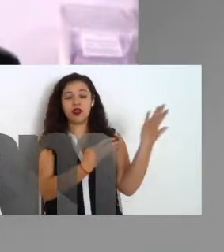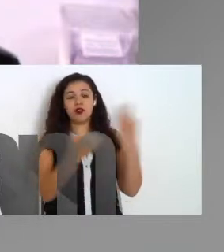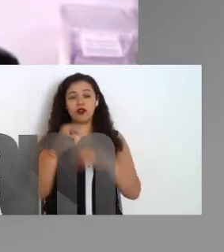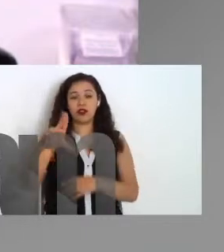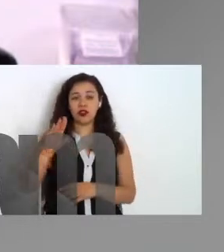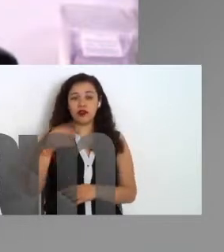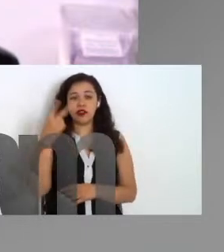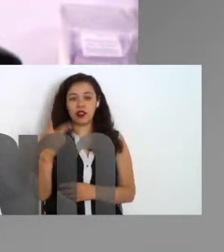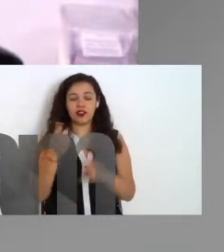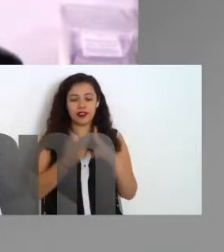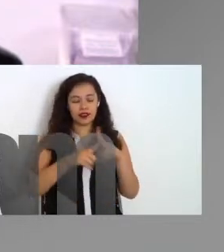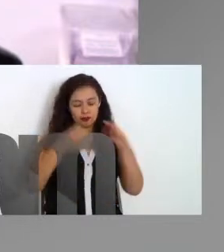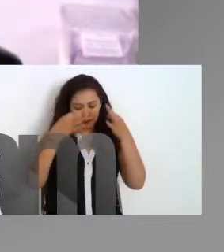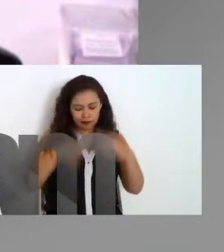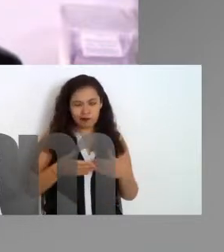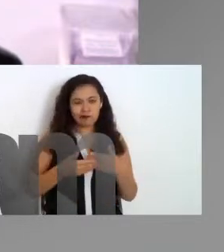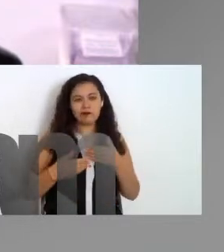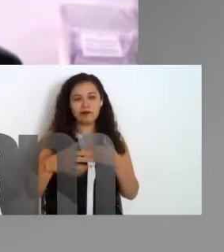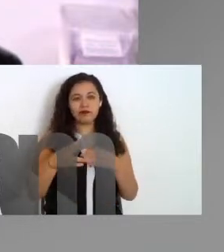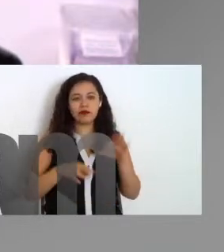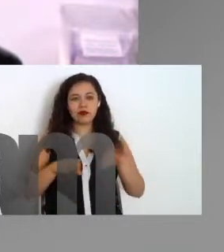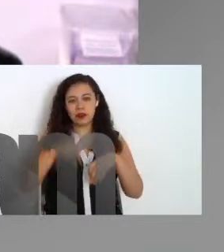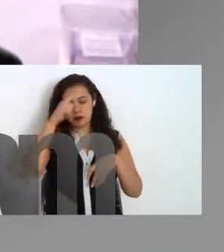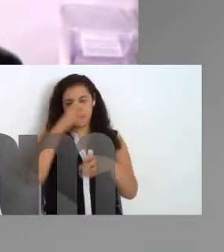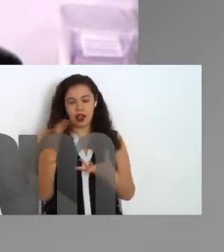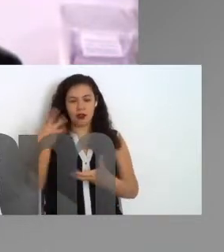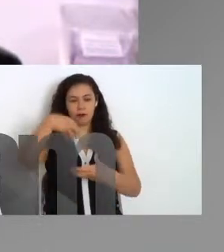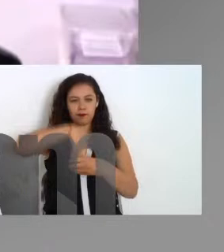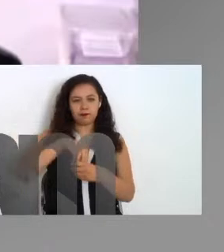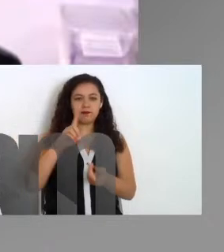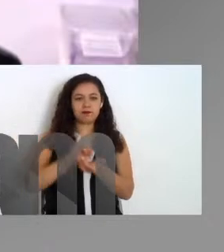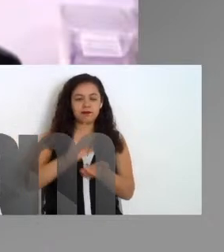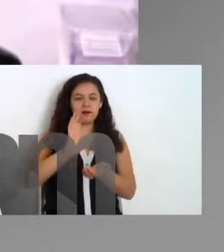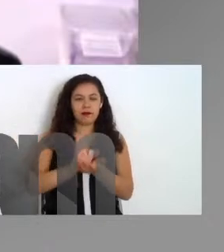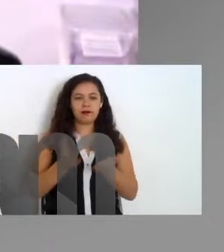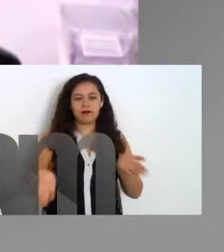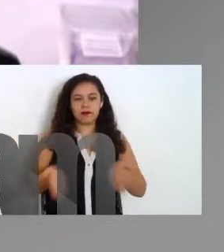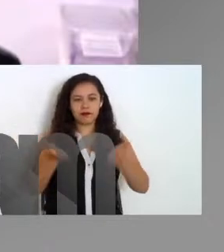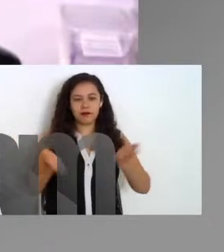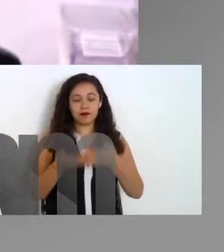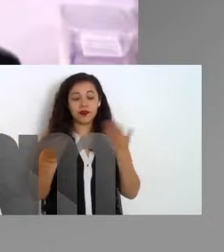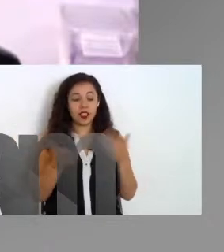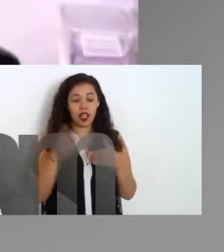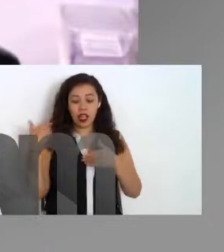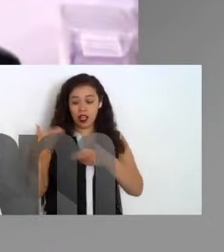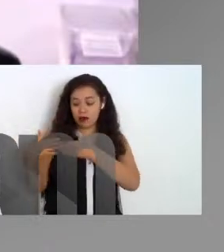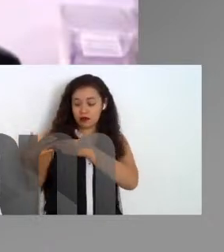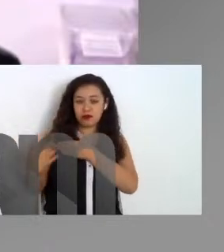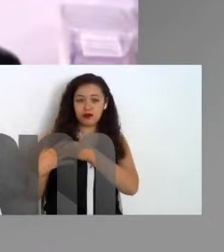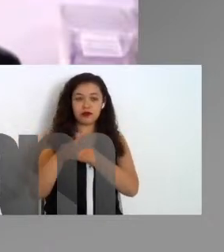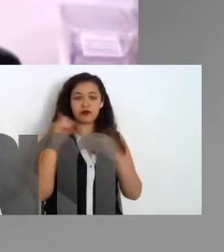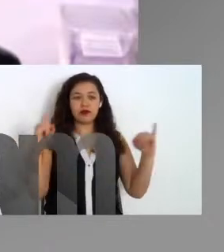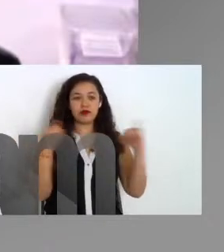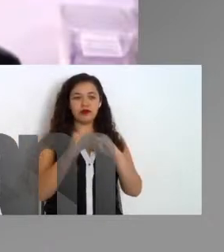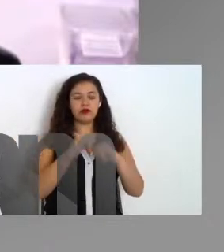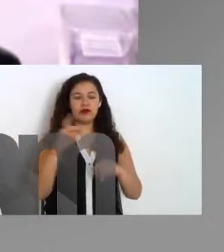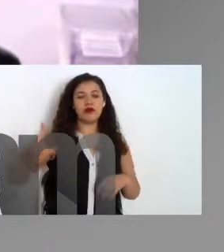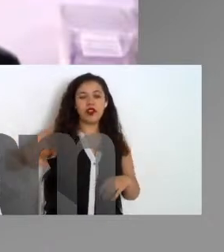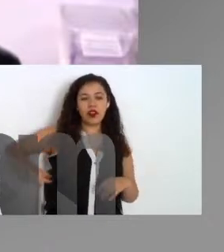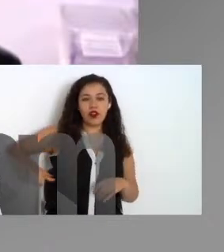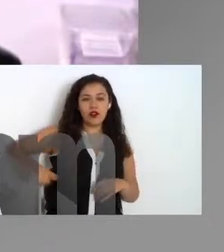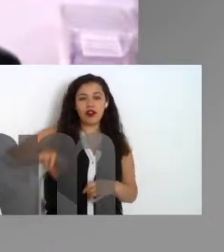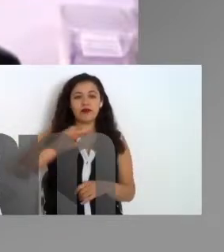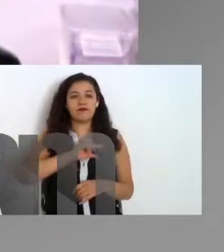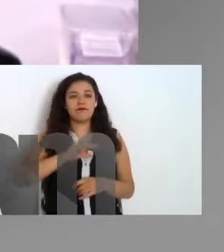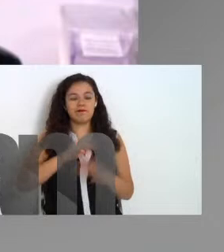inicio formal de su trabajo en pro de la discapacidad. A partir de entonces comenzó a trabajar uniendo esfuerzos con instituciones públicas y privadas a fin